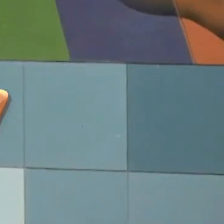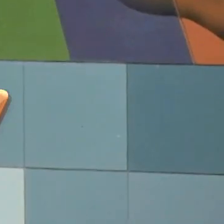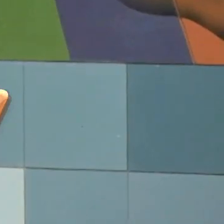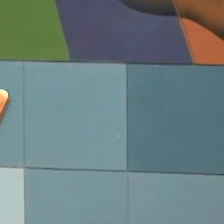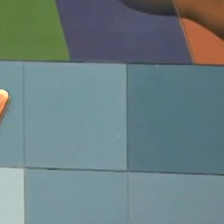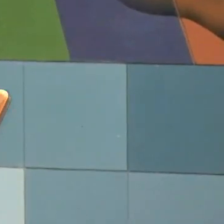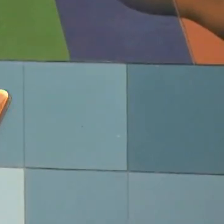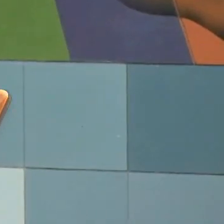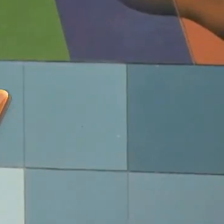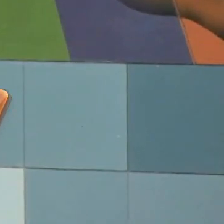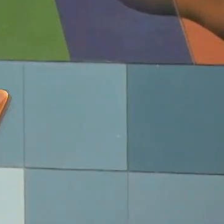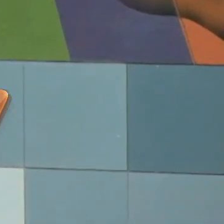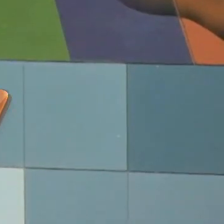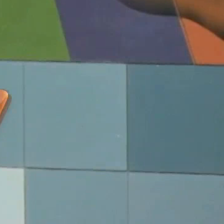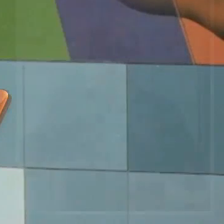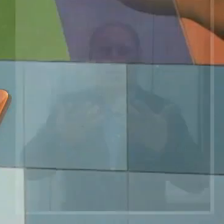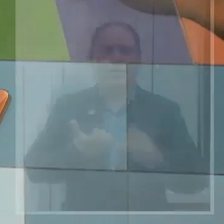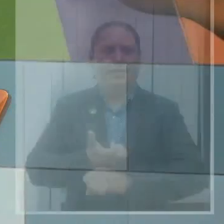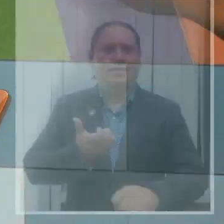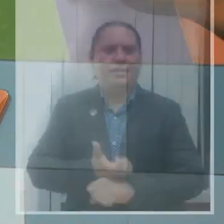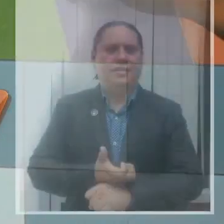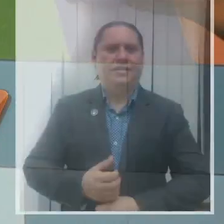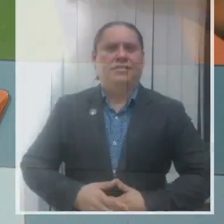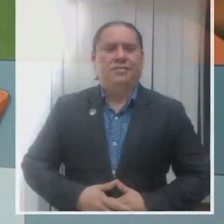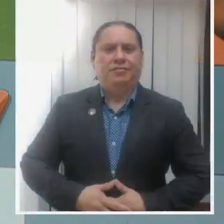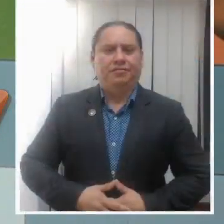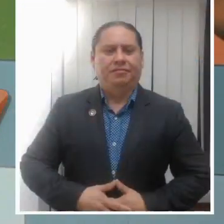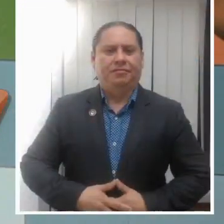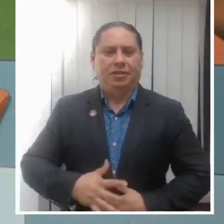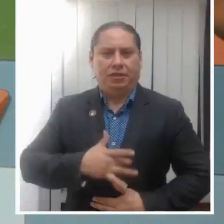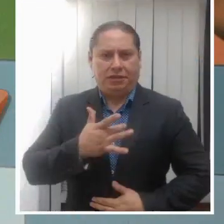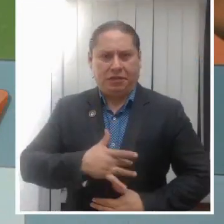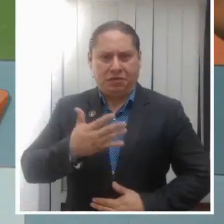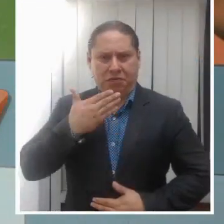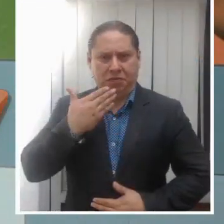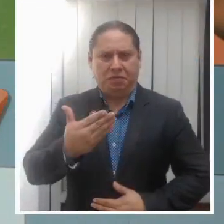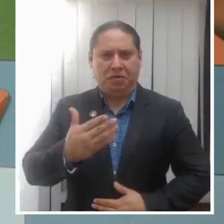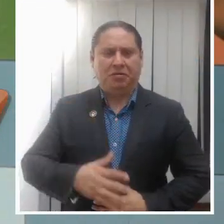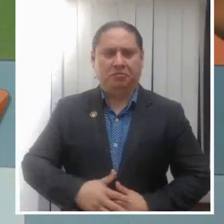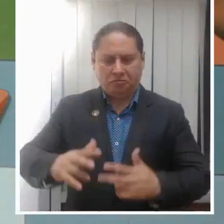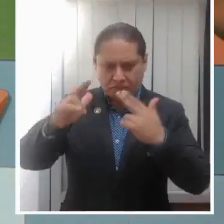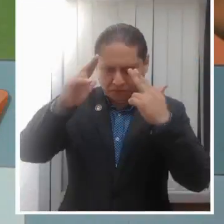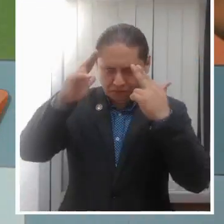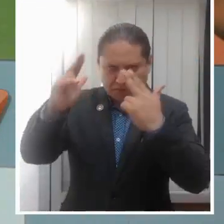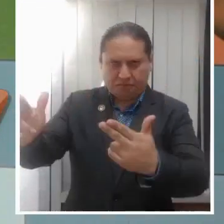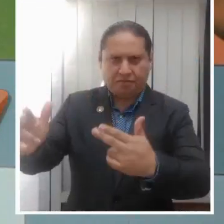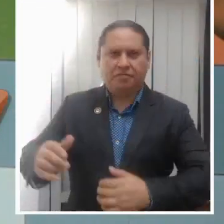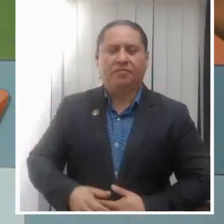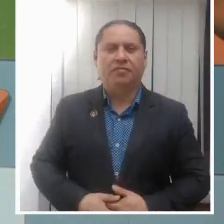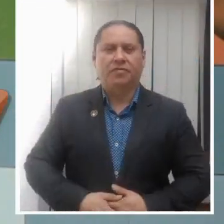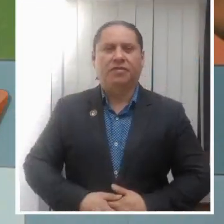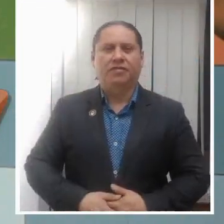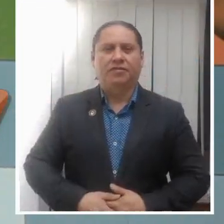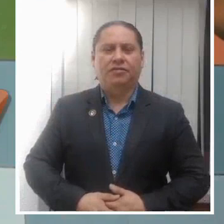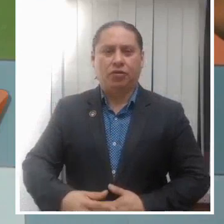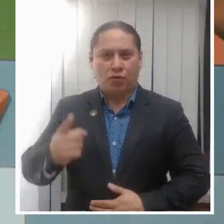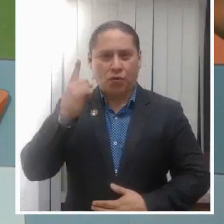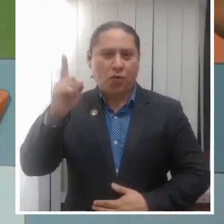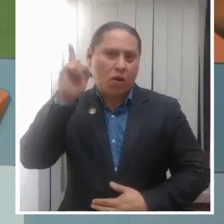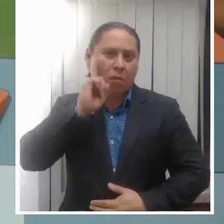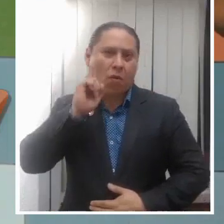en esta que es la Casa del Pueblo, esta ceremonia en honor de una gran